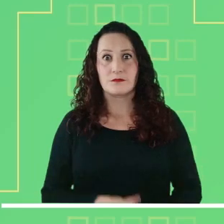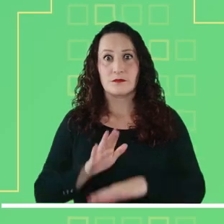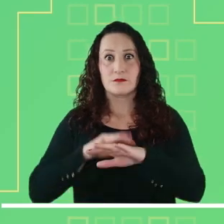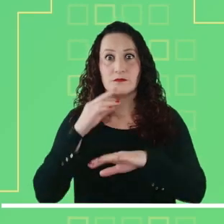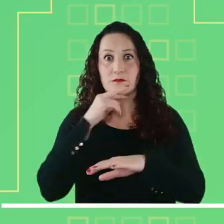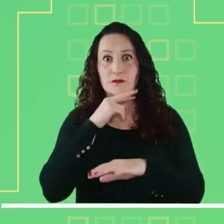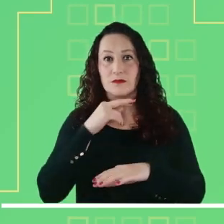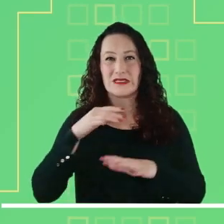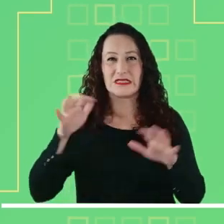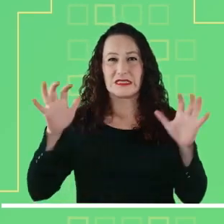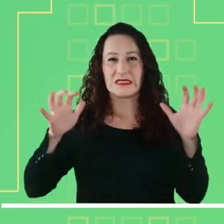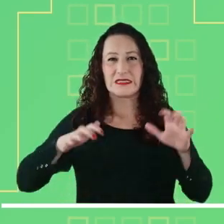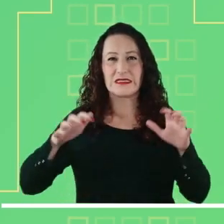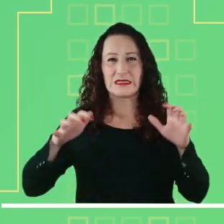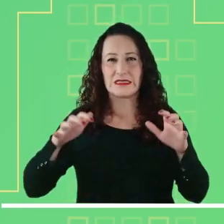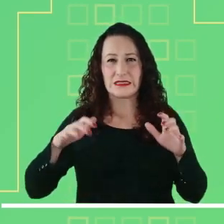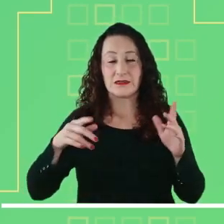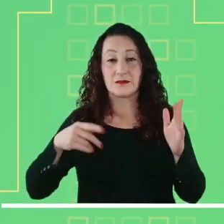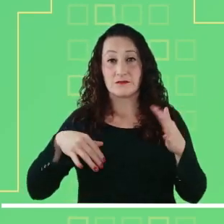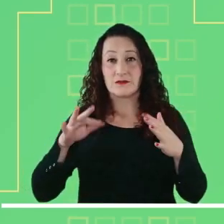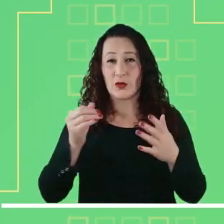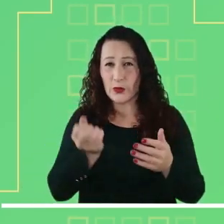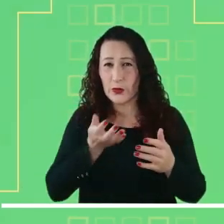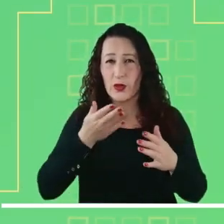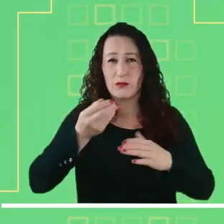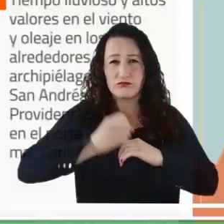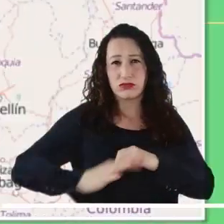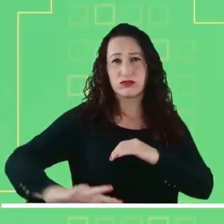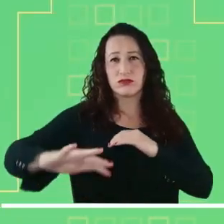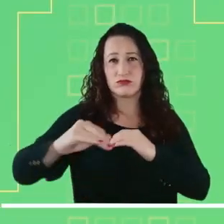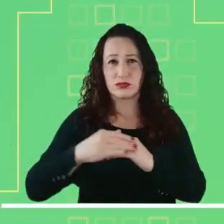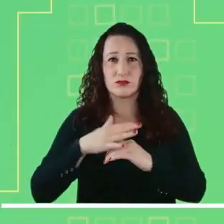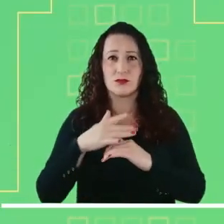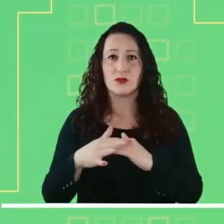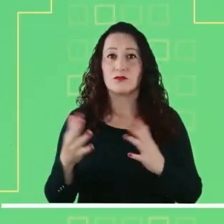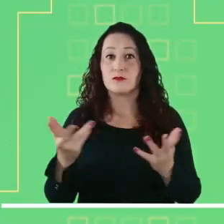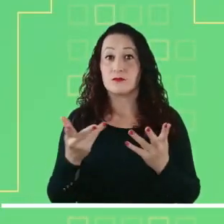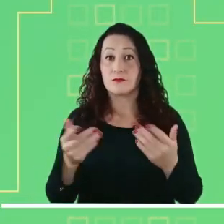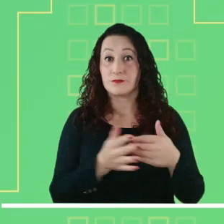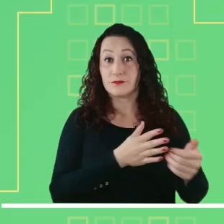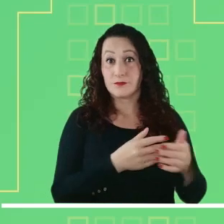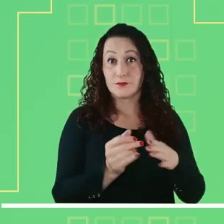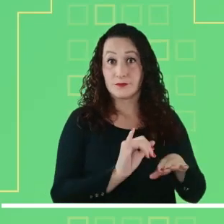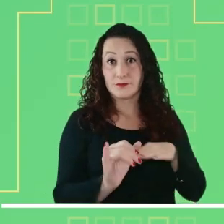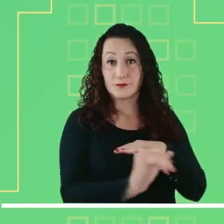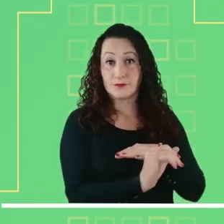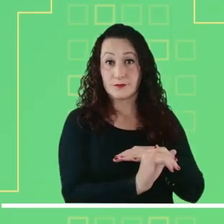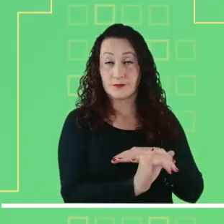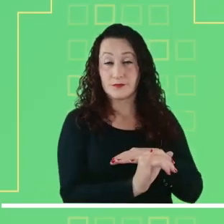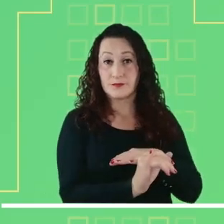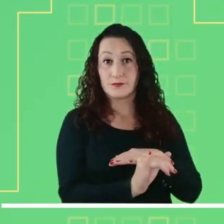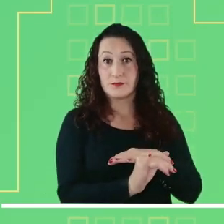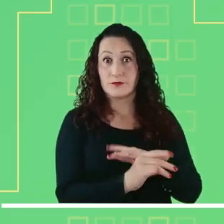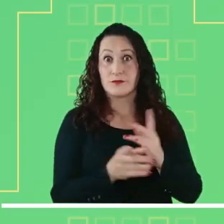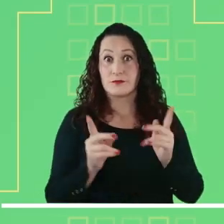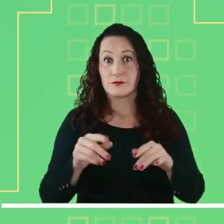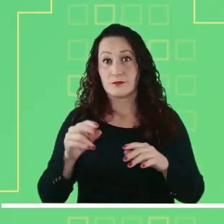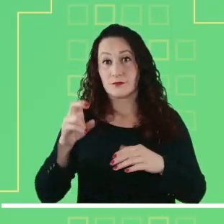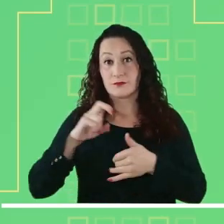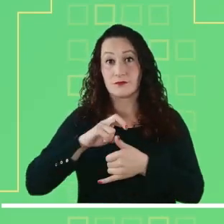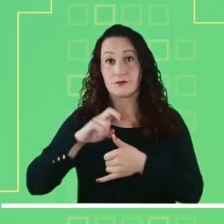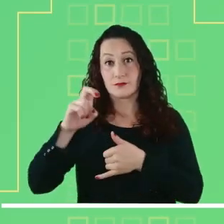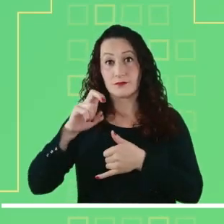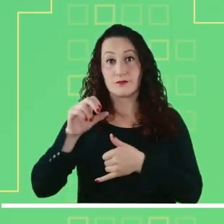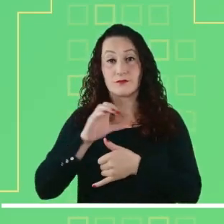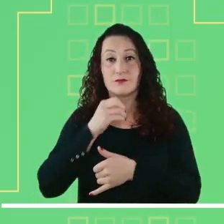zonas inestables del departamento de Nariño. Alerta roja por tiempo lluvioso y altos valores en el viento y oleaje en los alrededores